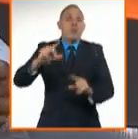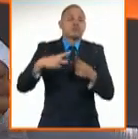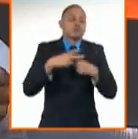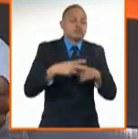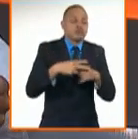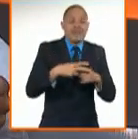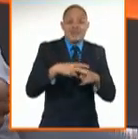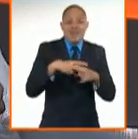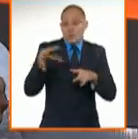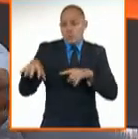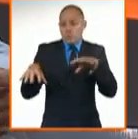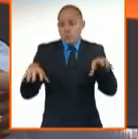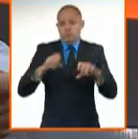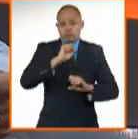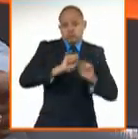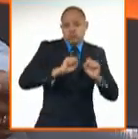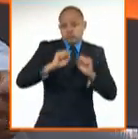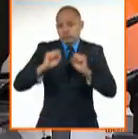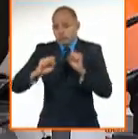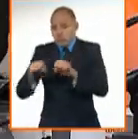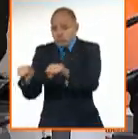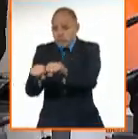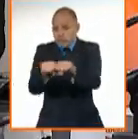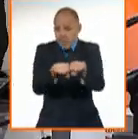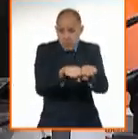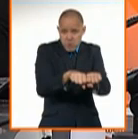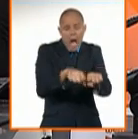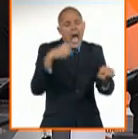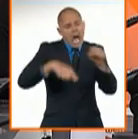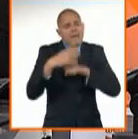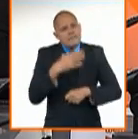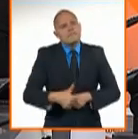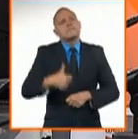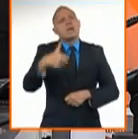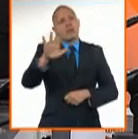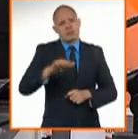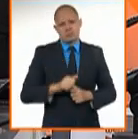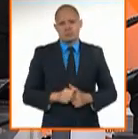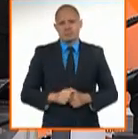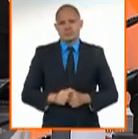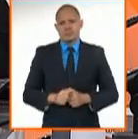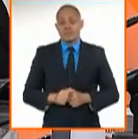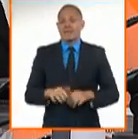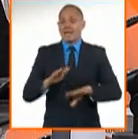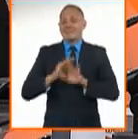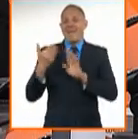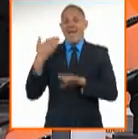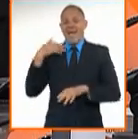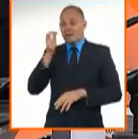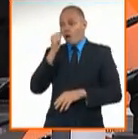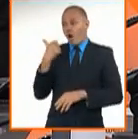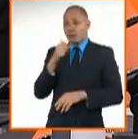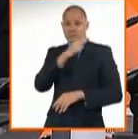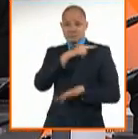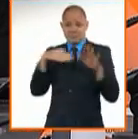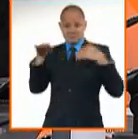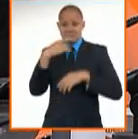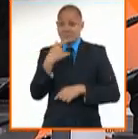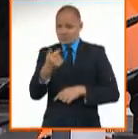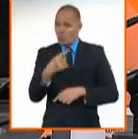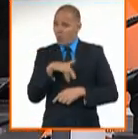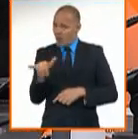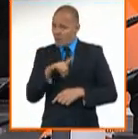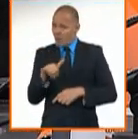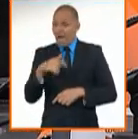además de eso se resuelva la situación del combustible ya eso se suma como como señalaba el ministro fue la situación con la generación distribuida que